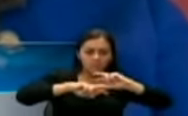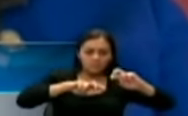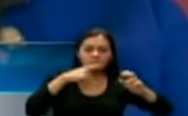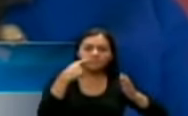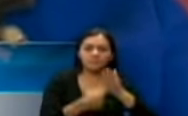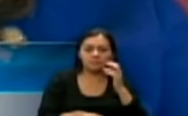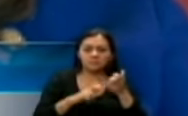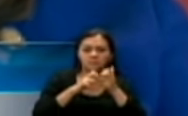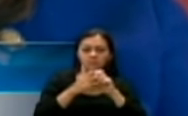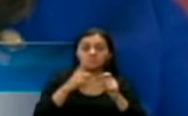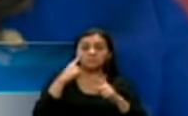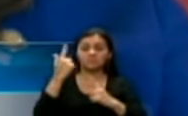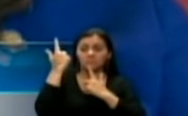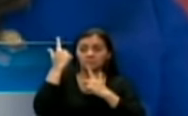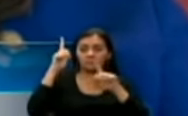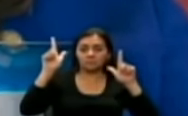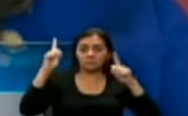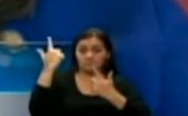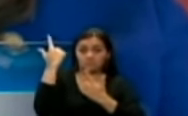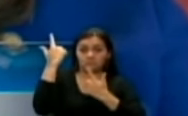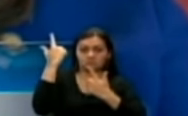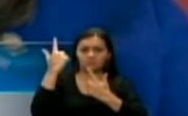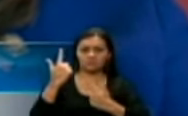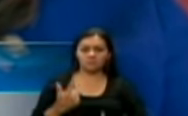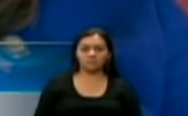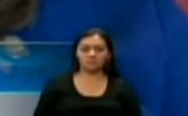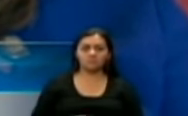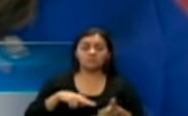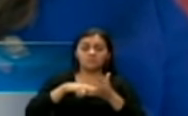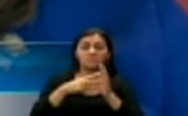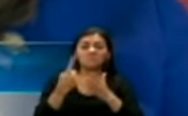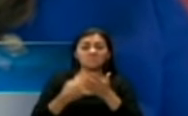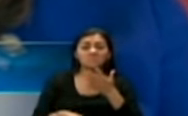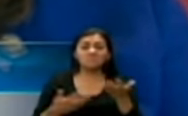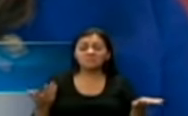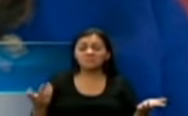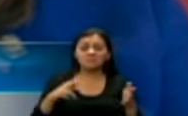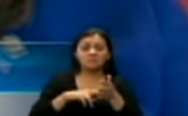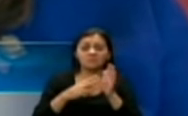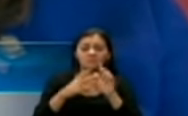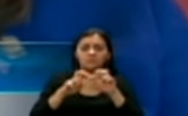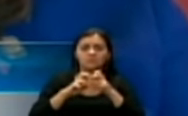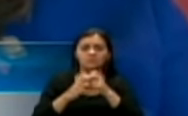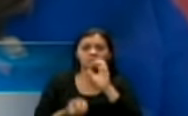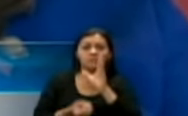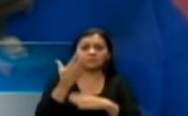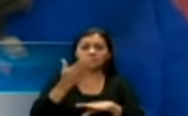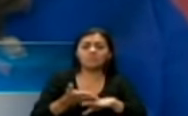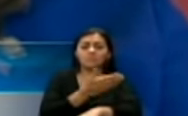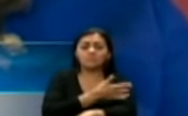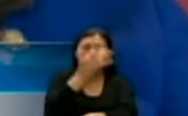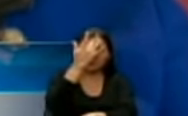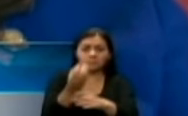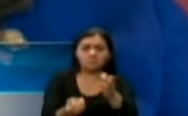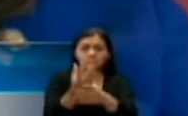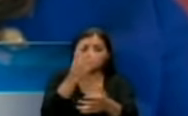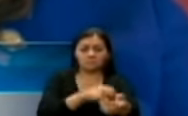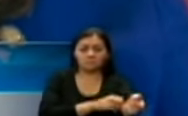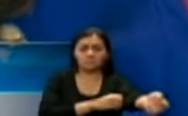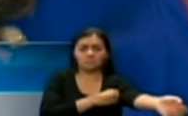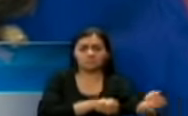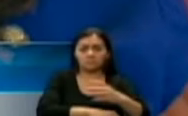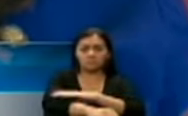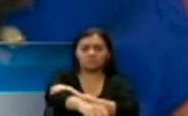guerrillero, pero también la desmovilización de las fuerzas que fueron creadas en el ejército gubernamental para la